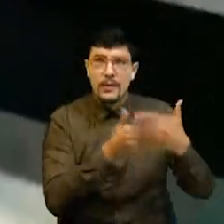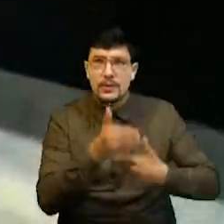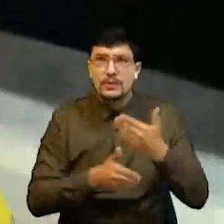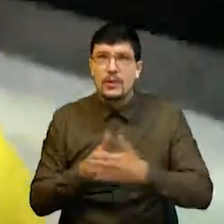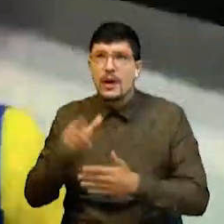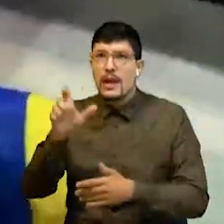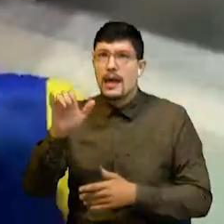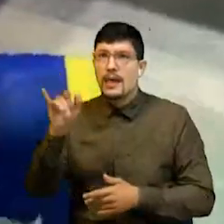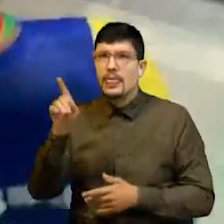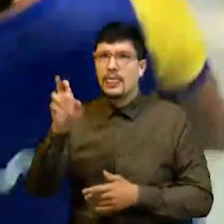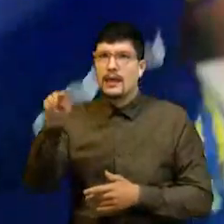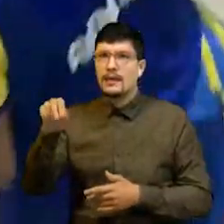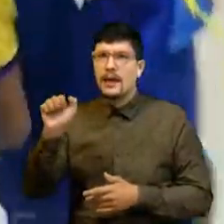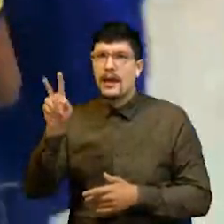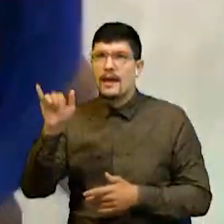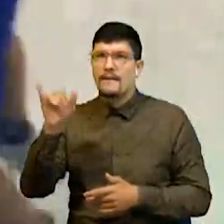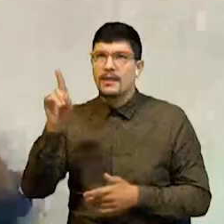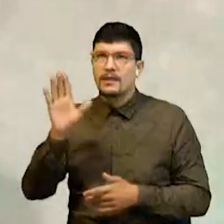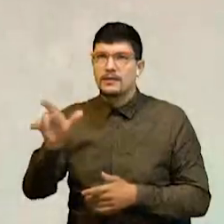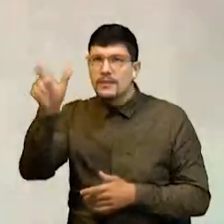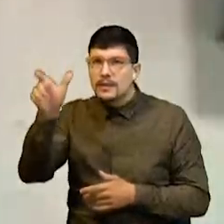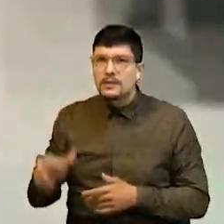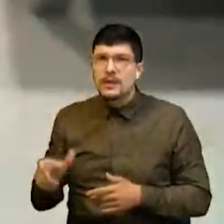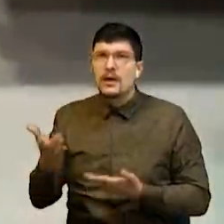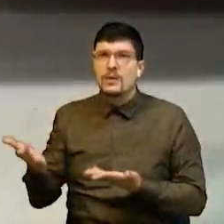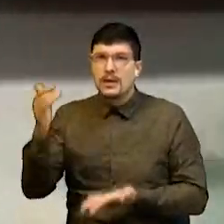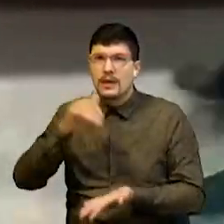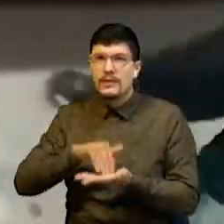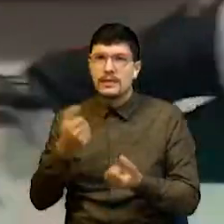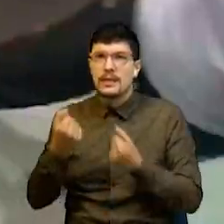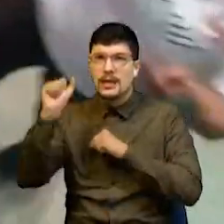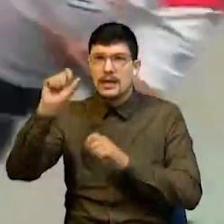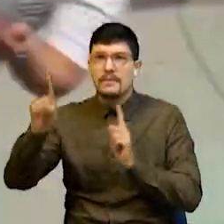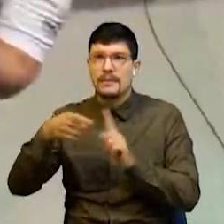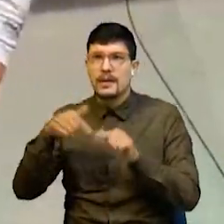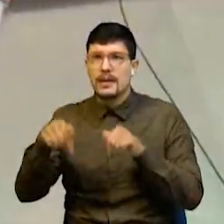Leider Farid Navarro, un santandereano que volvió a reclamar el primer lugar del podio a nivel nacional.